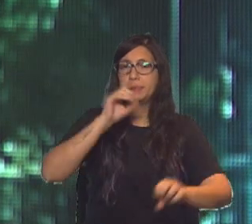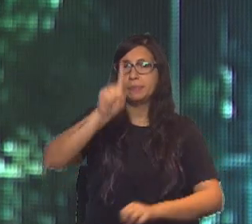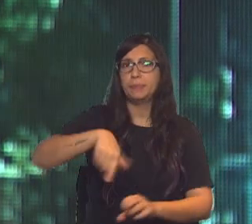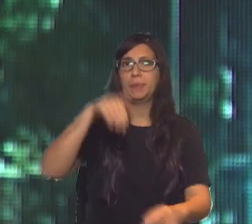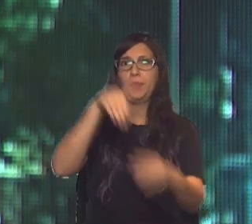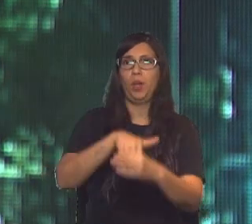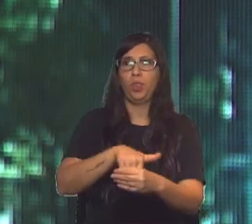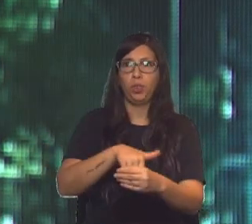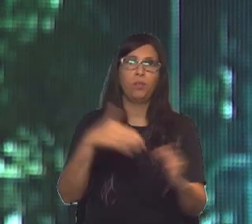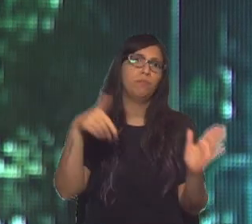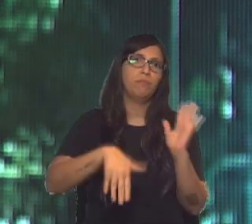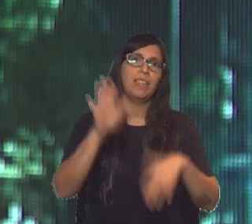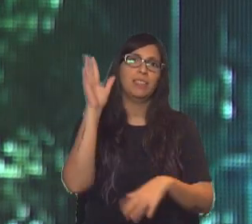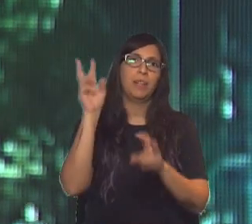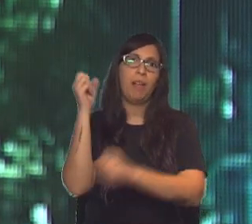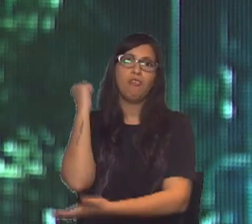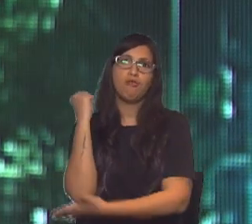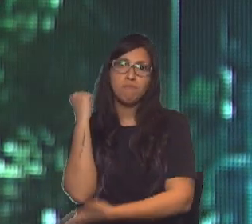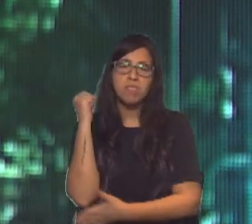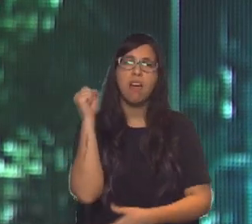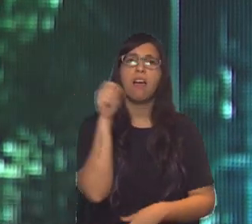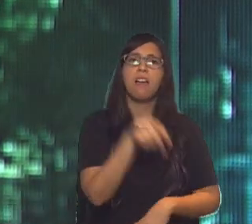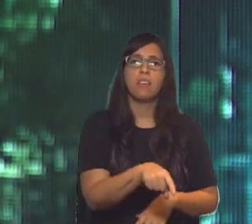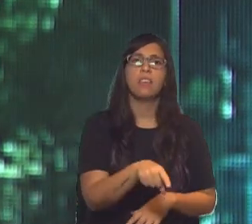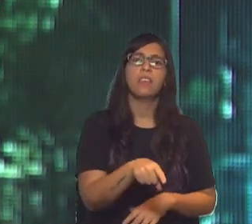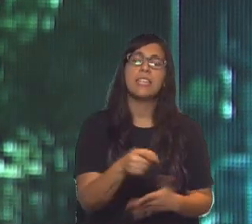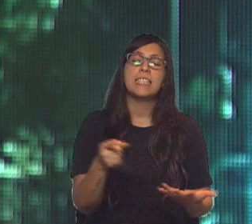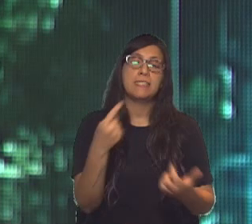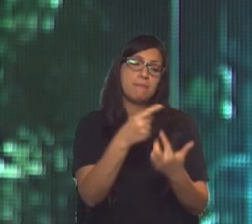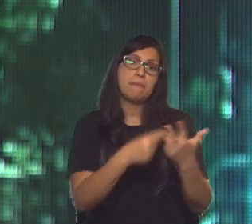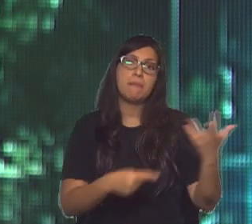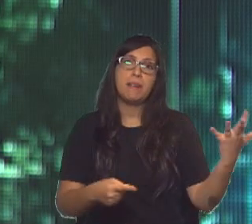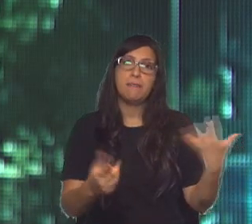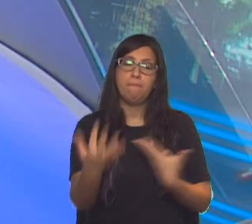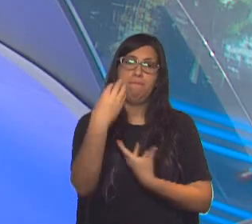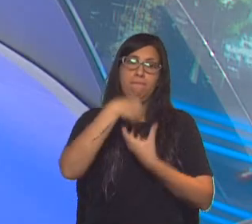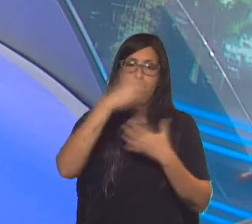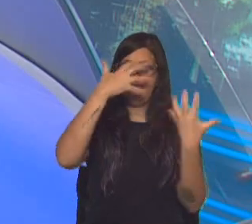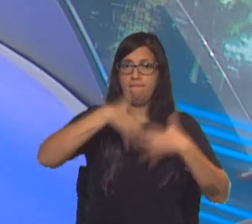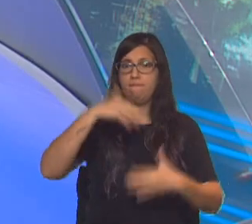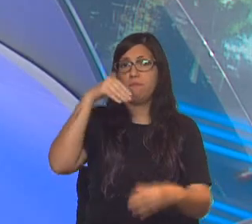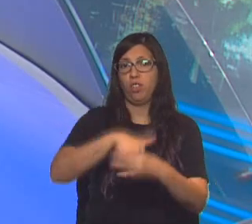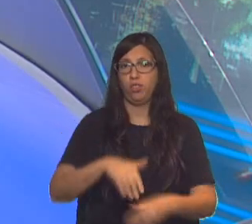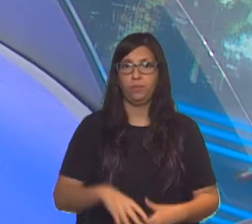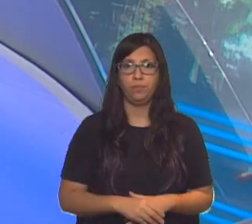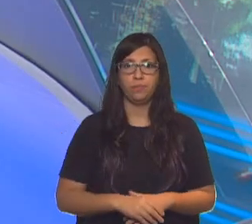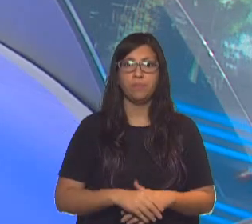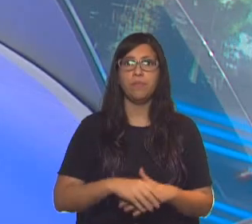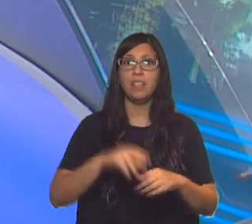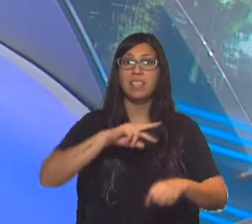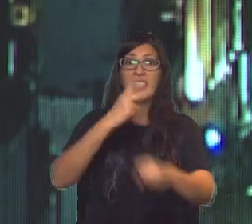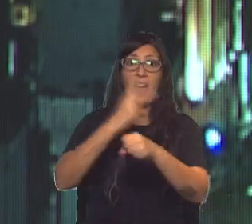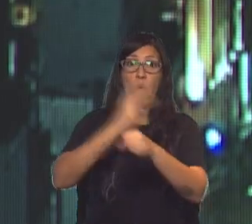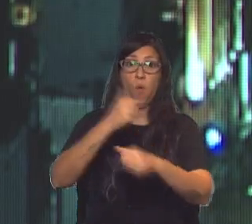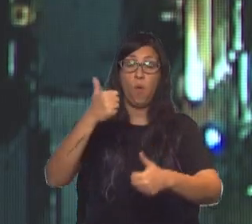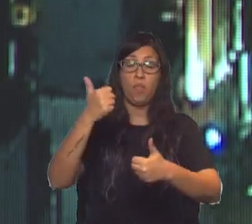ahora la económica no solo esa eh Y bueno claro yo el balot depende de los votos